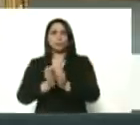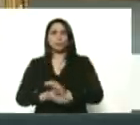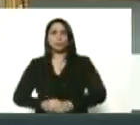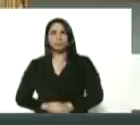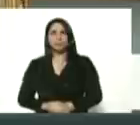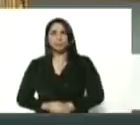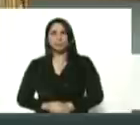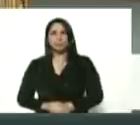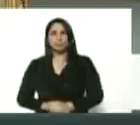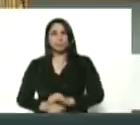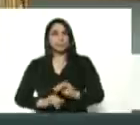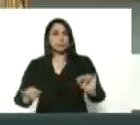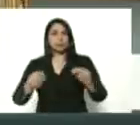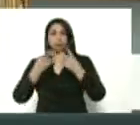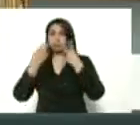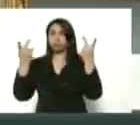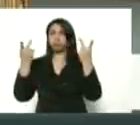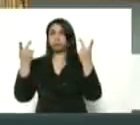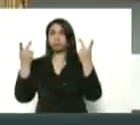Había salido